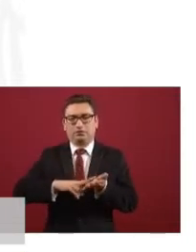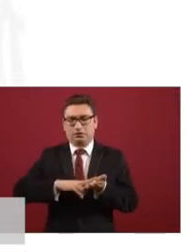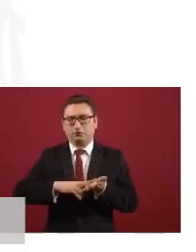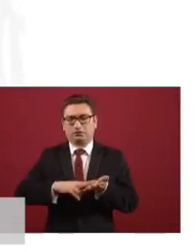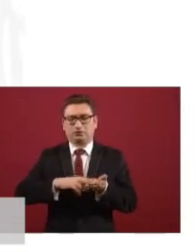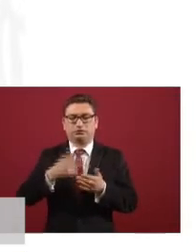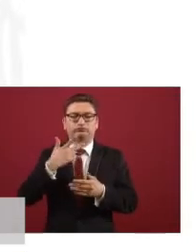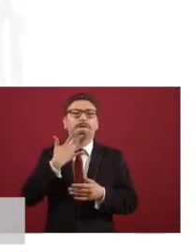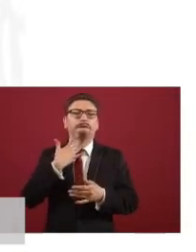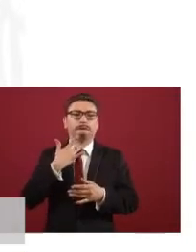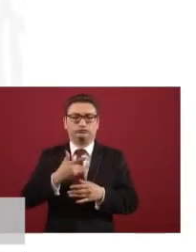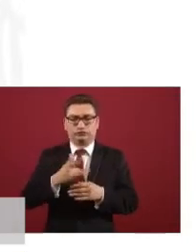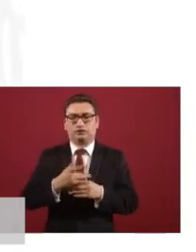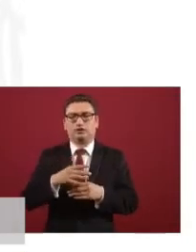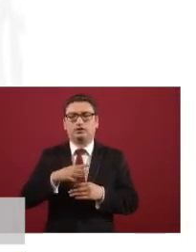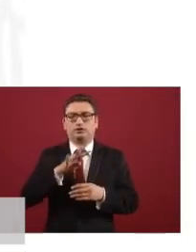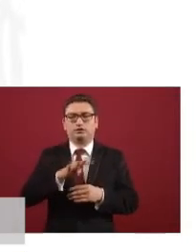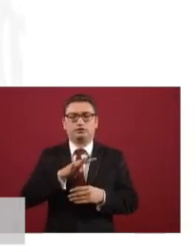del medio ambiente.